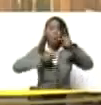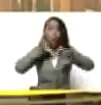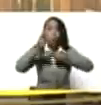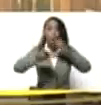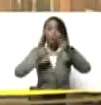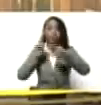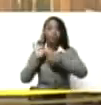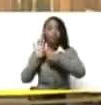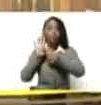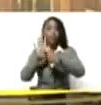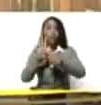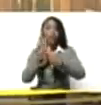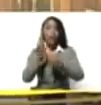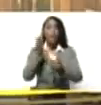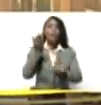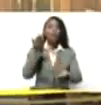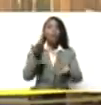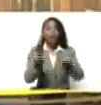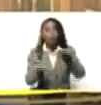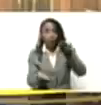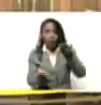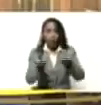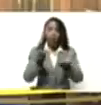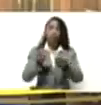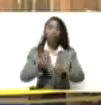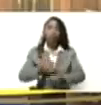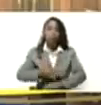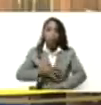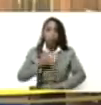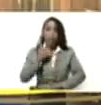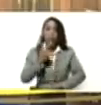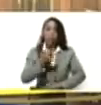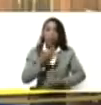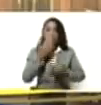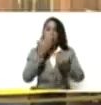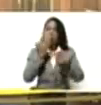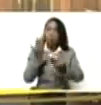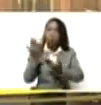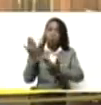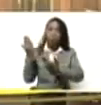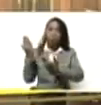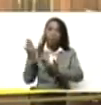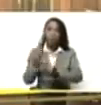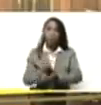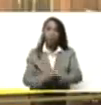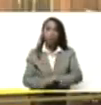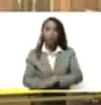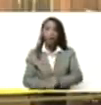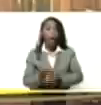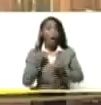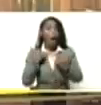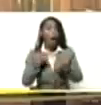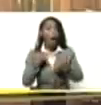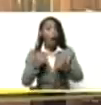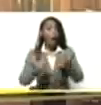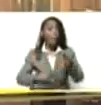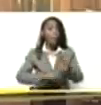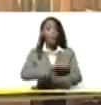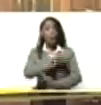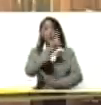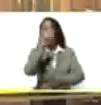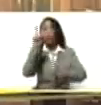porque se le prohibió venezuela exportar petróleo vender petróleo y